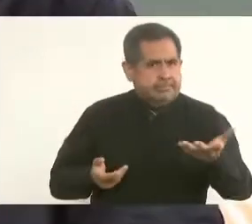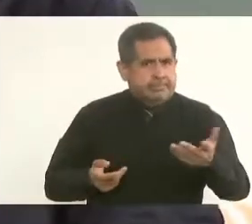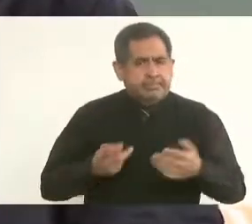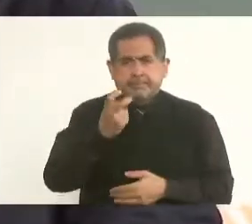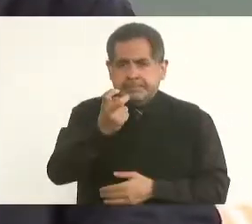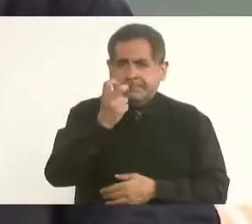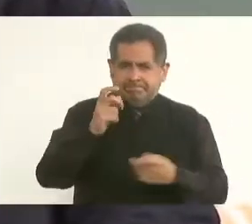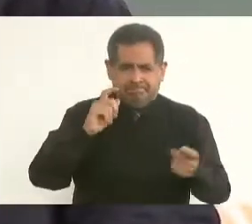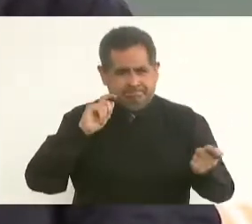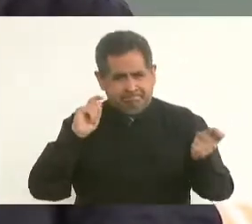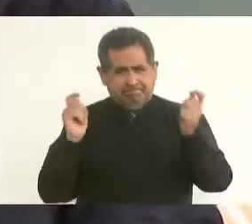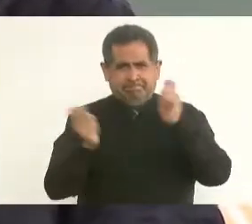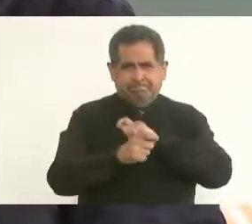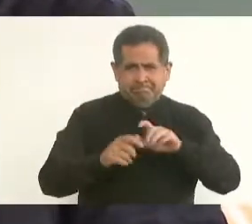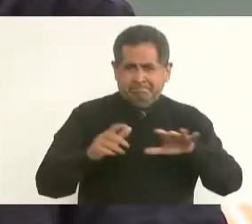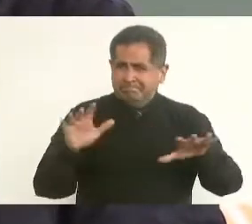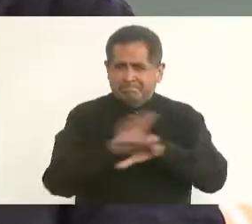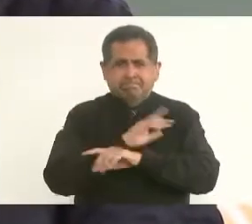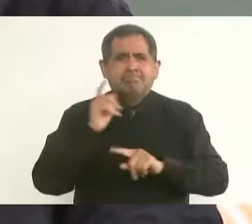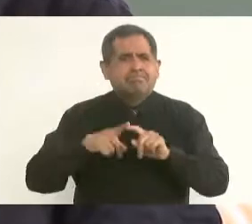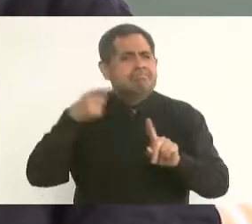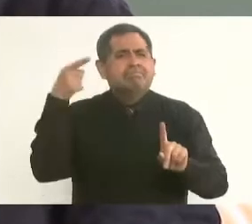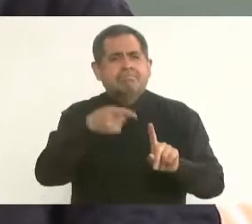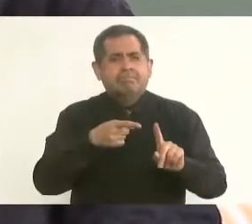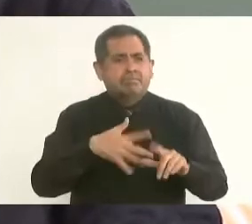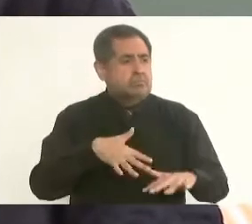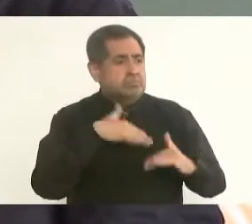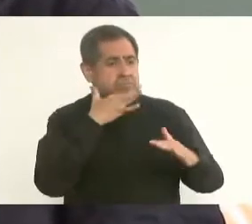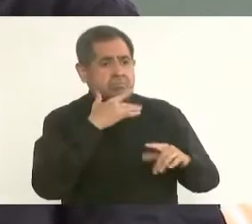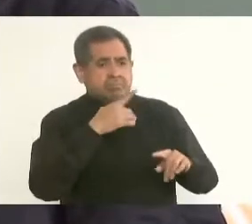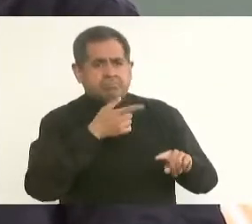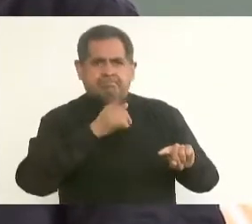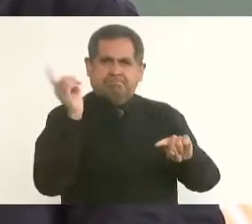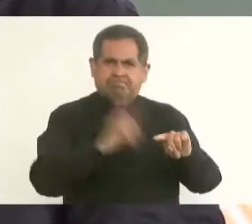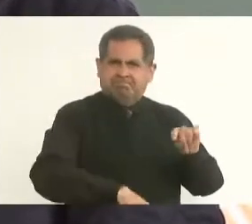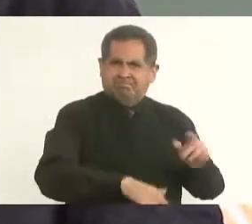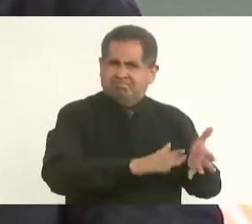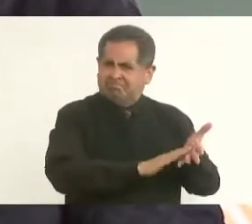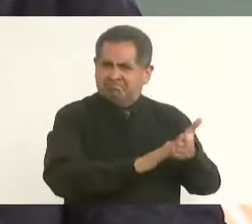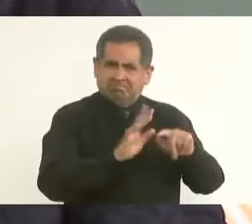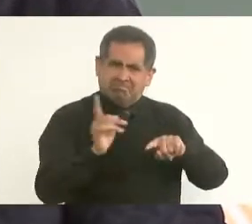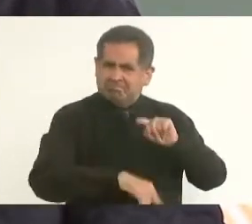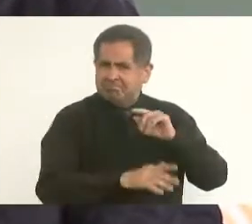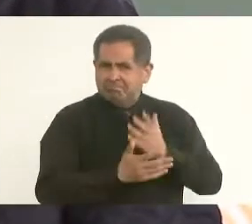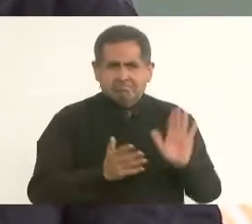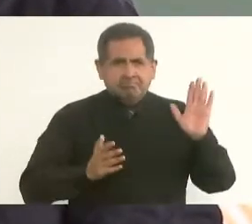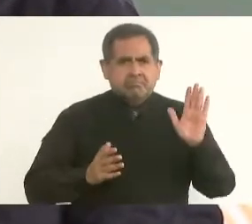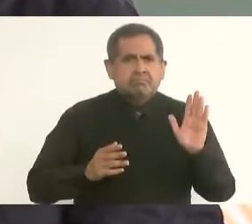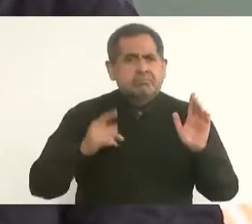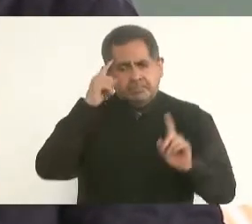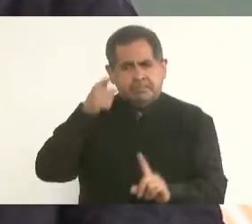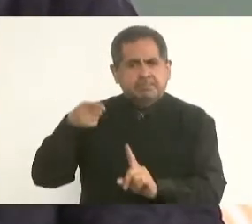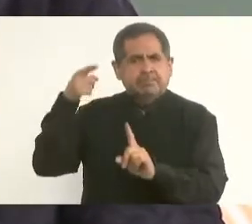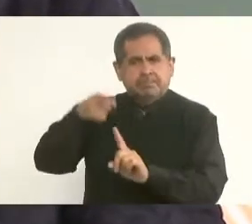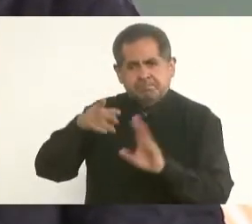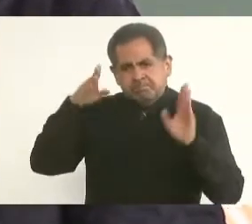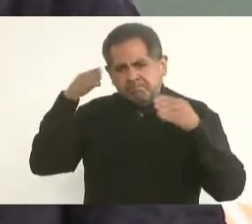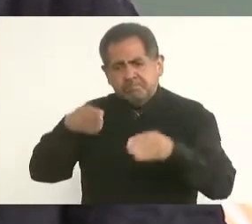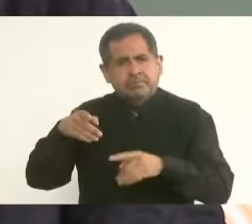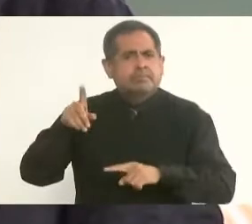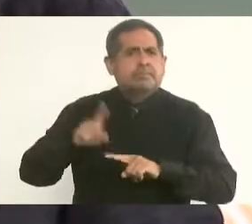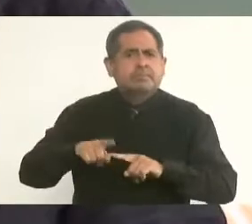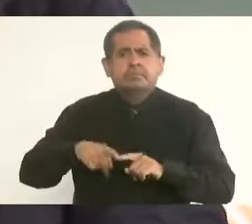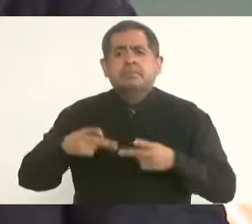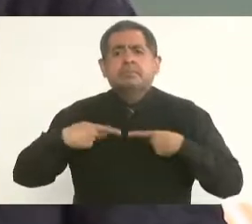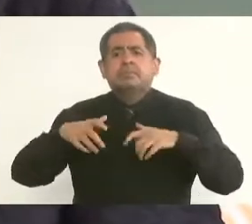es, repito, acabar con la corrupción y que el actor principal sea